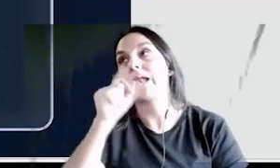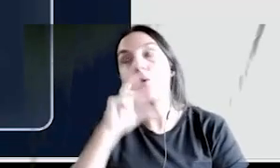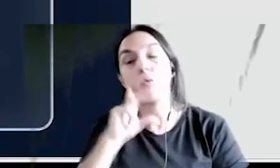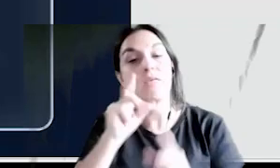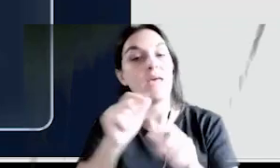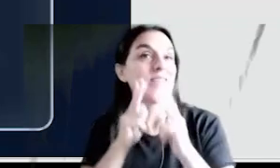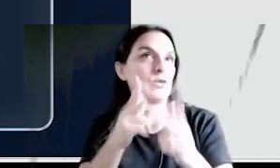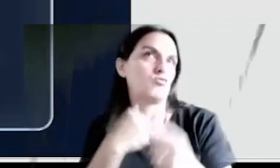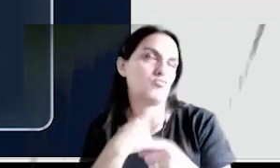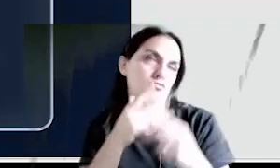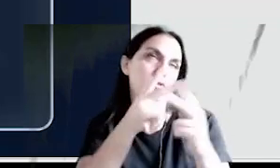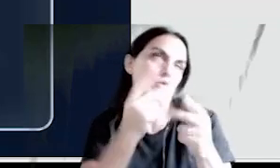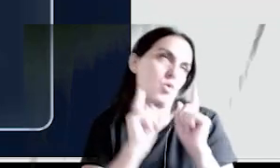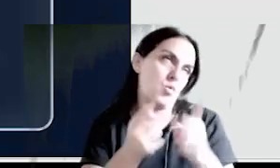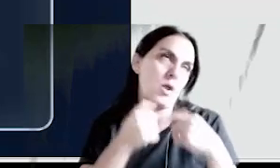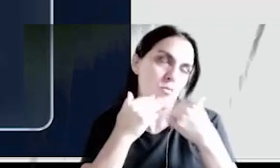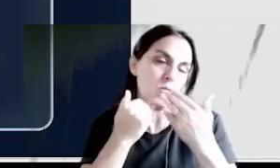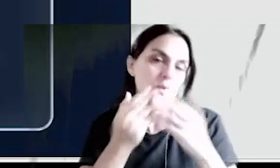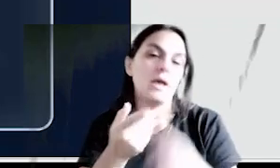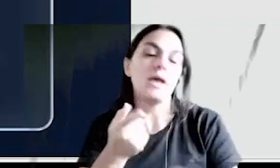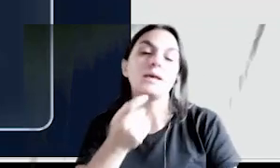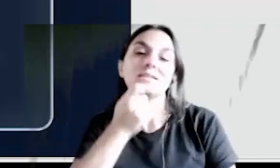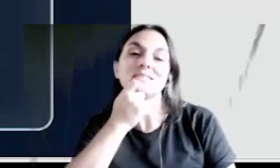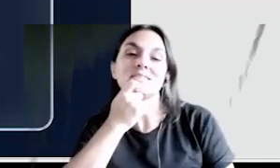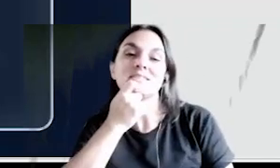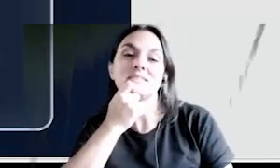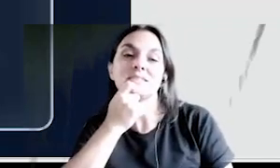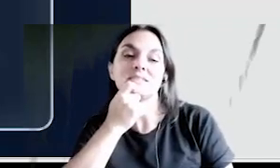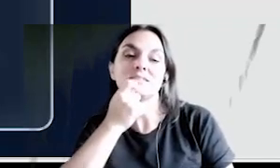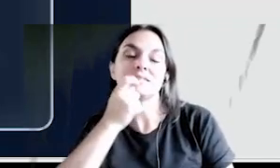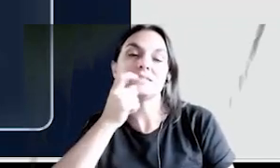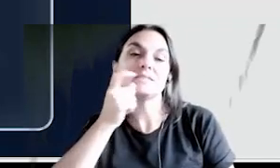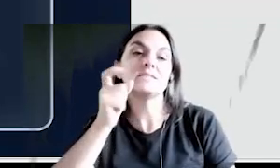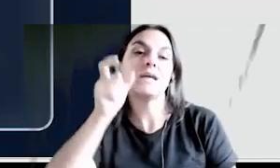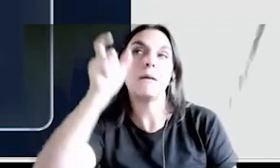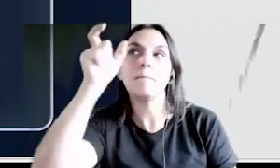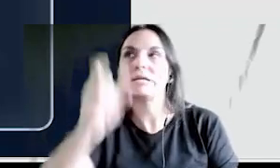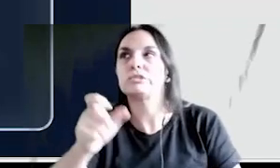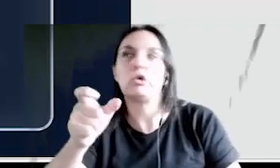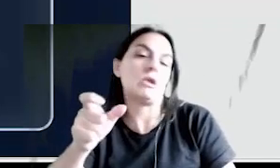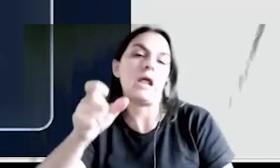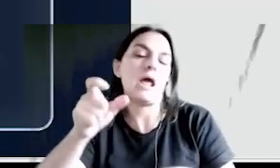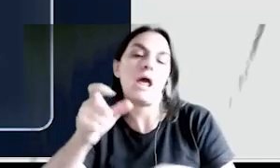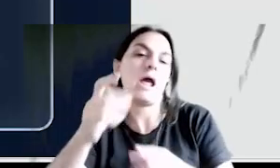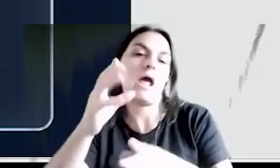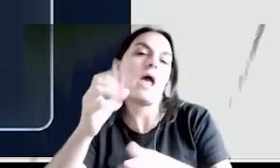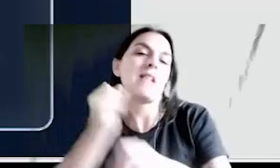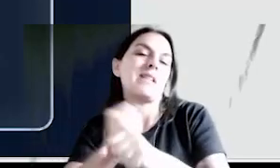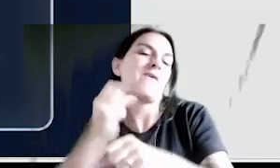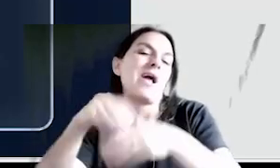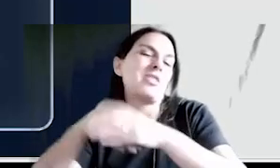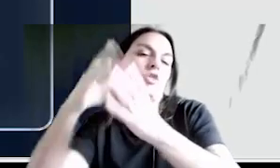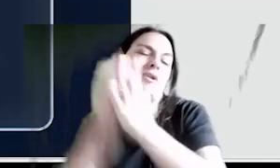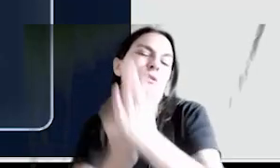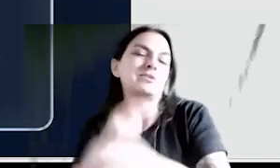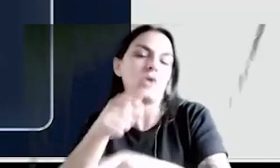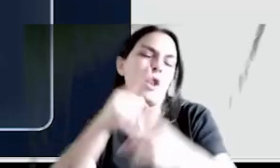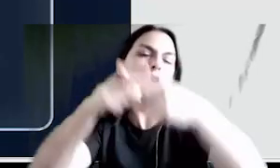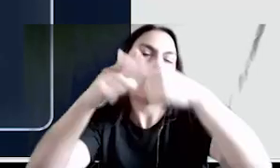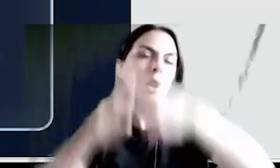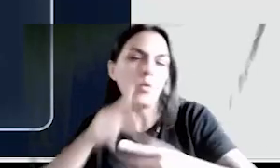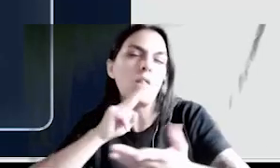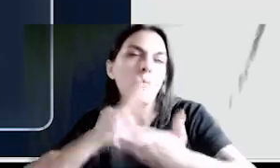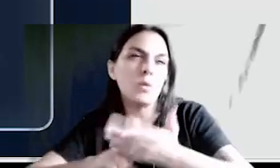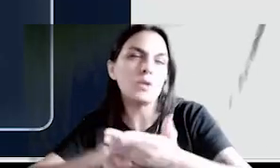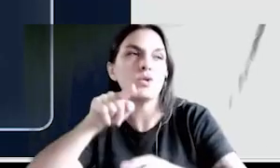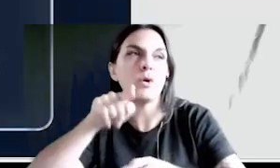que tenemos que nosotros tener presente, que si bien el agente de retención es el que va a calcular el impuesto, él no es el que va a verificar